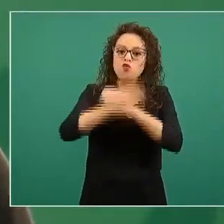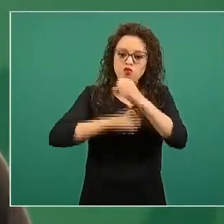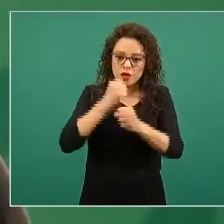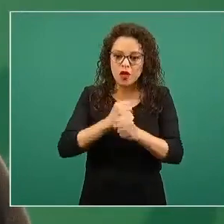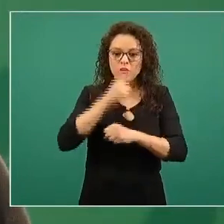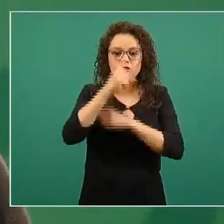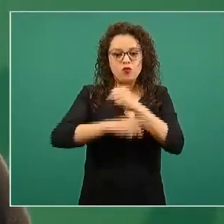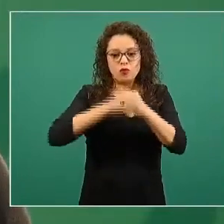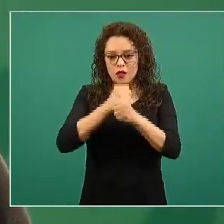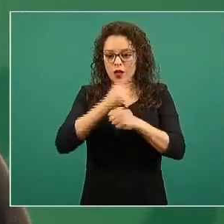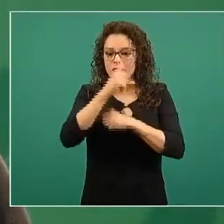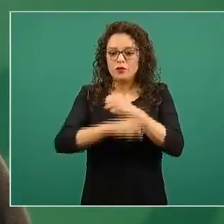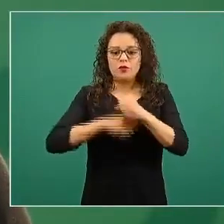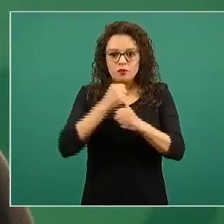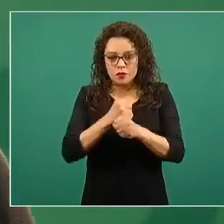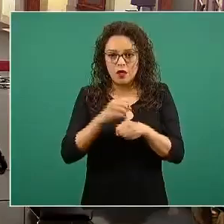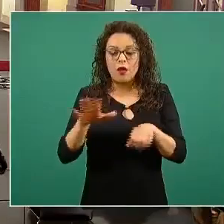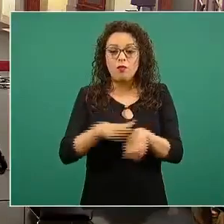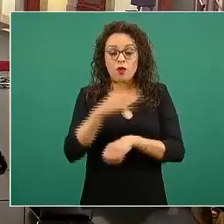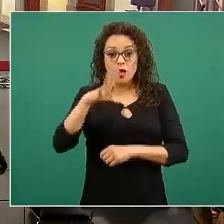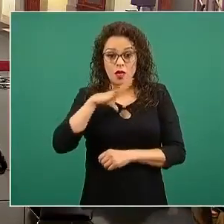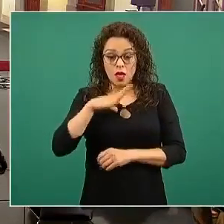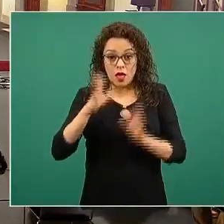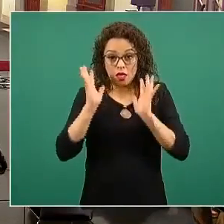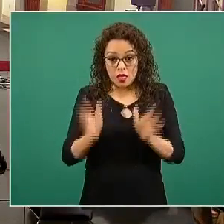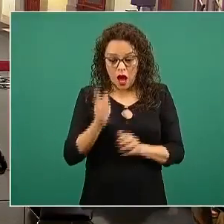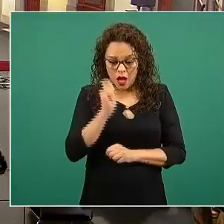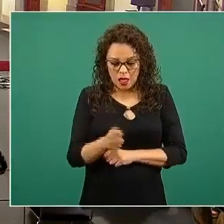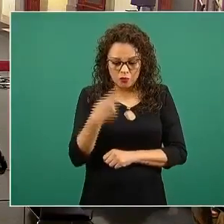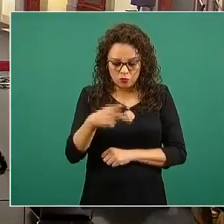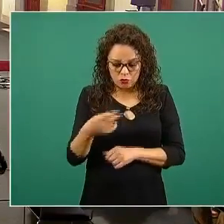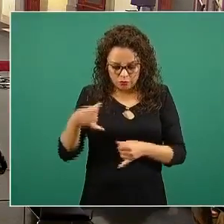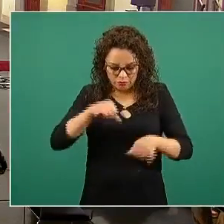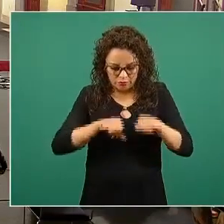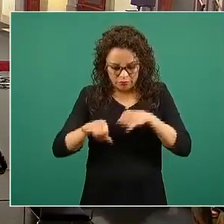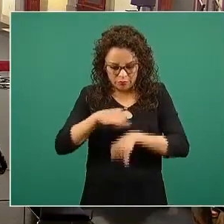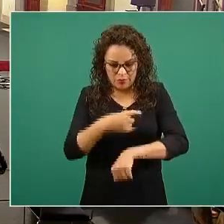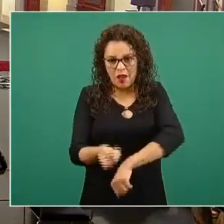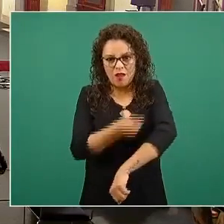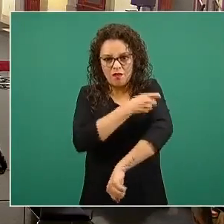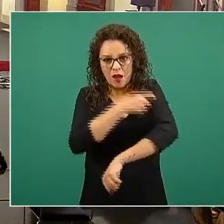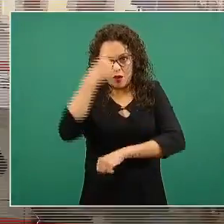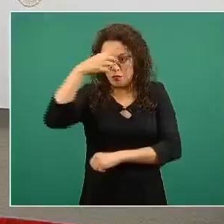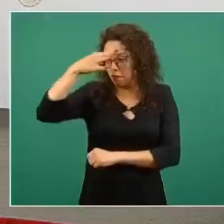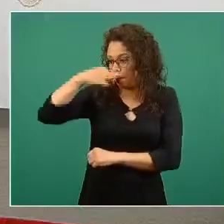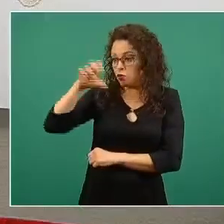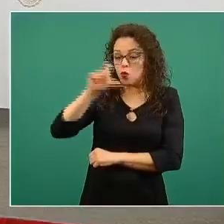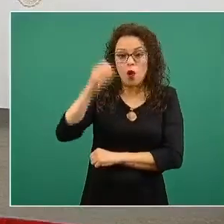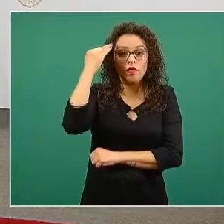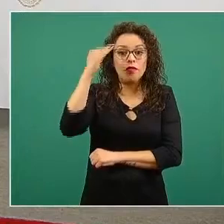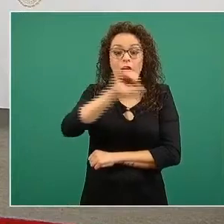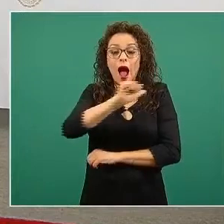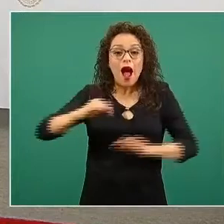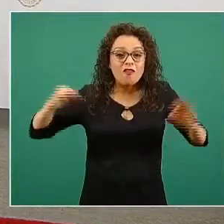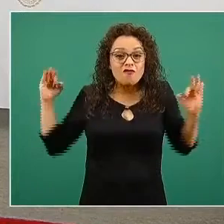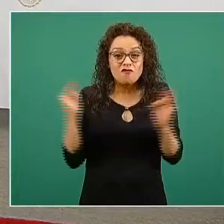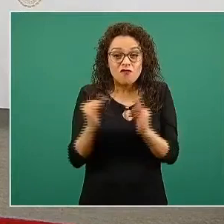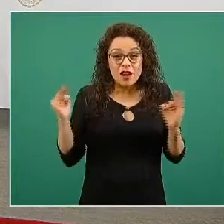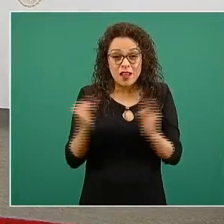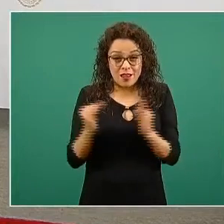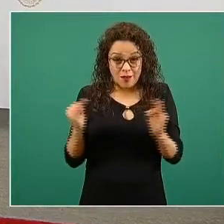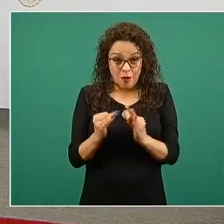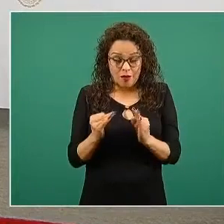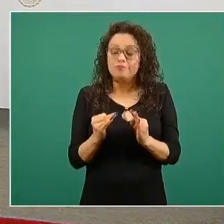un compuesto de vacuna contra influenza para una temporada invernal es efectiva para esa temporada